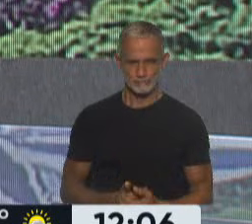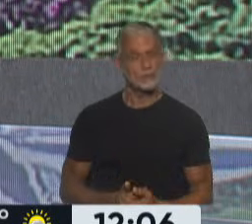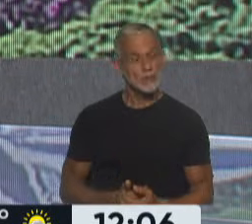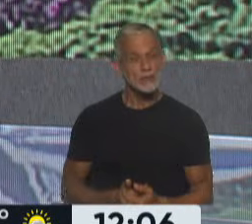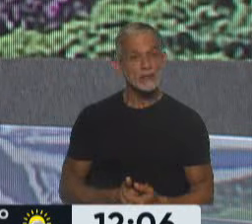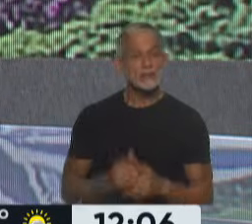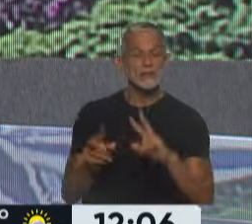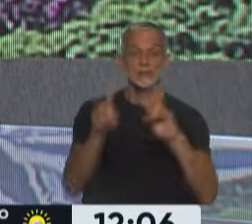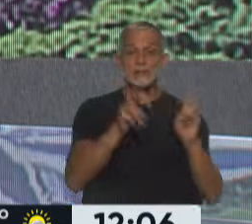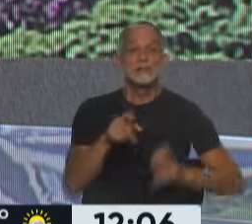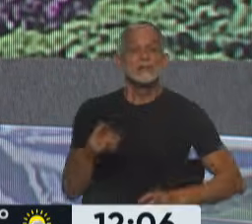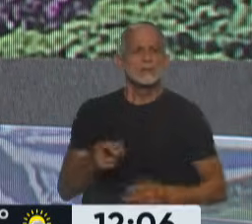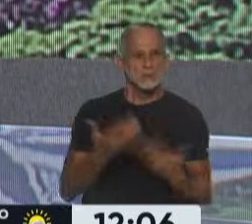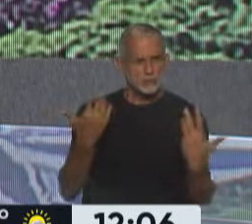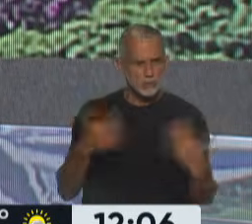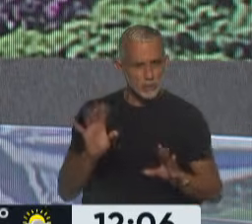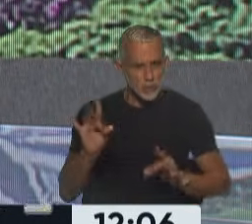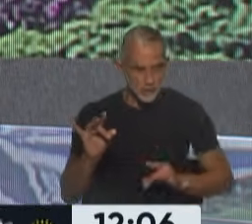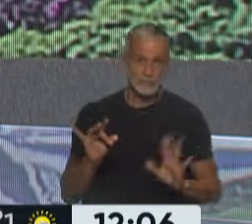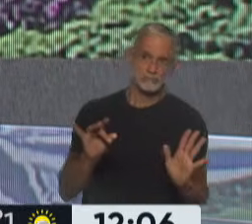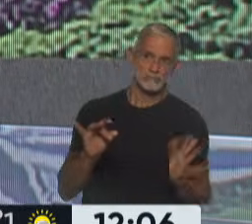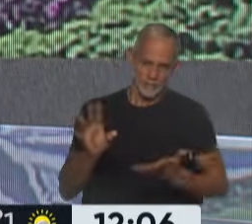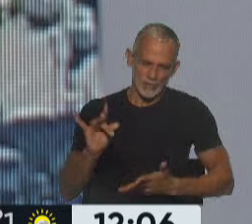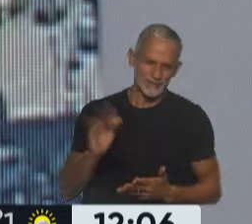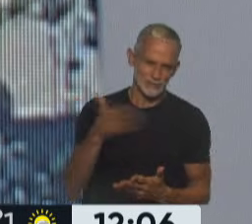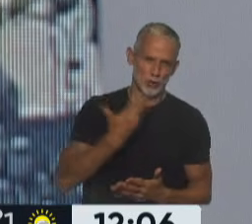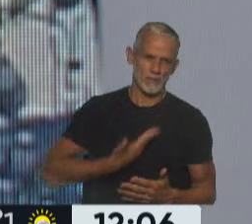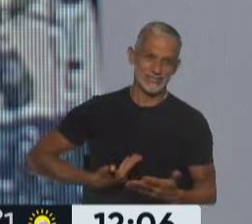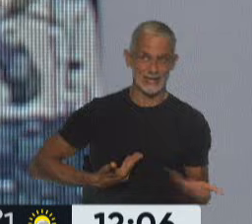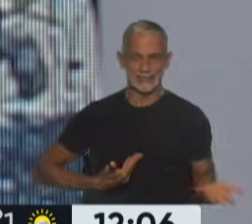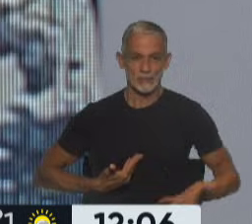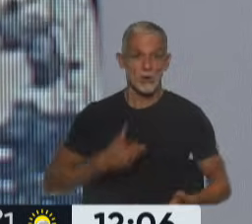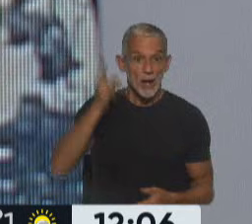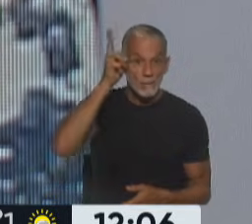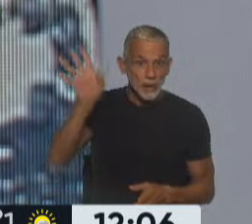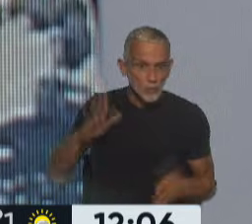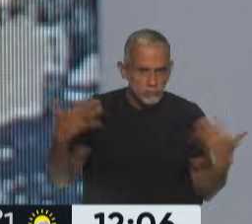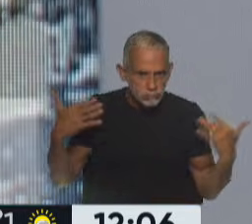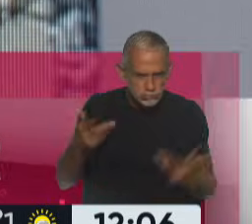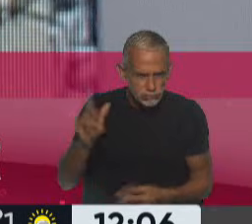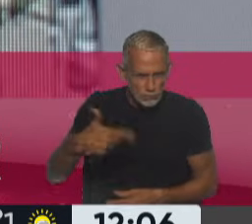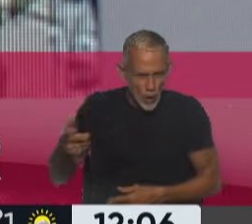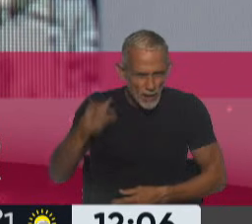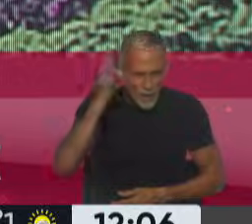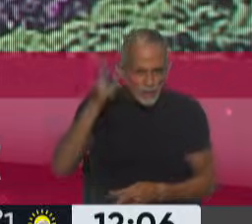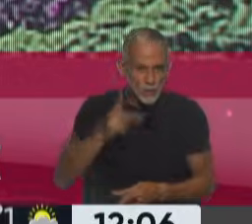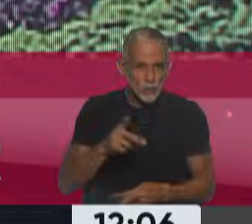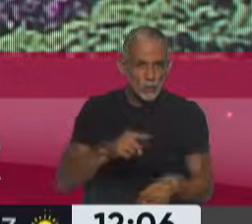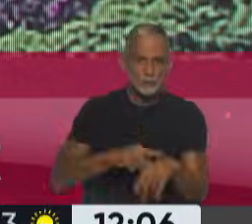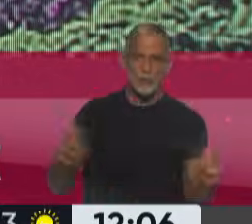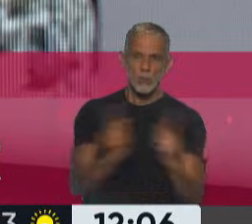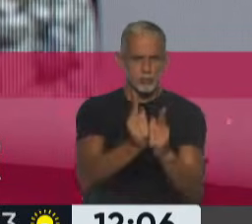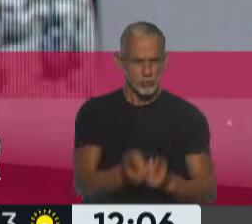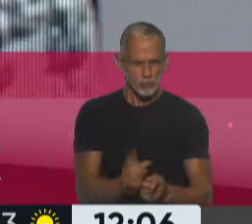Nos ubicamos ahora, qué difícil, bueno, debe ser difícil en todos lados ser presidente, ¿no? Pero en Perú sobre todo, ¿no? Sí, duras poquito.